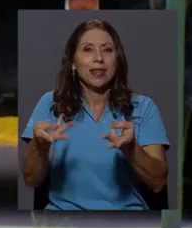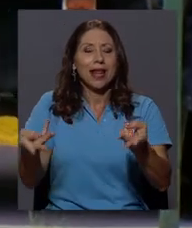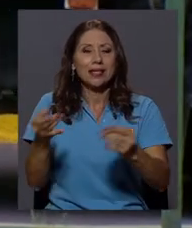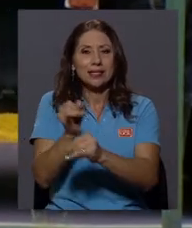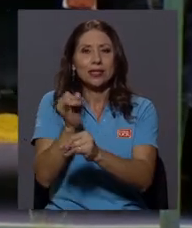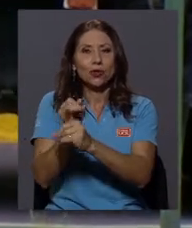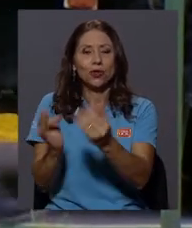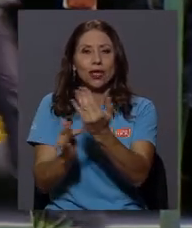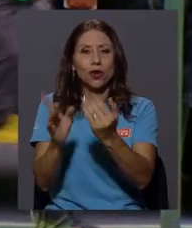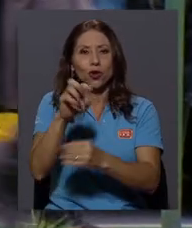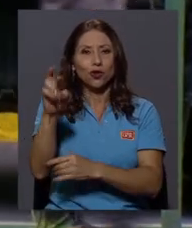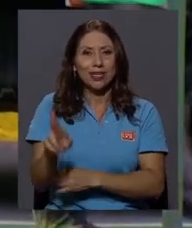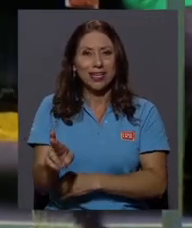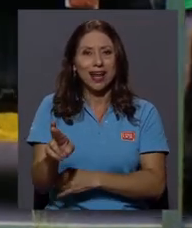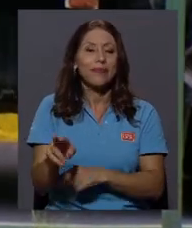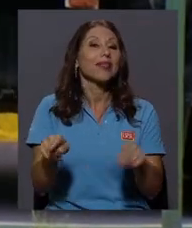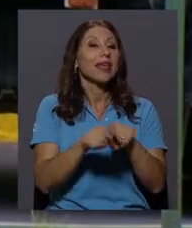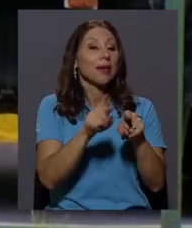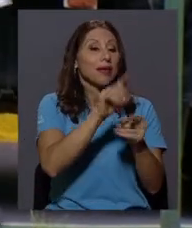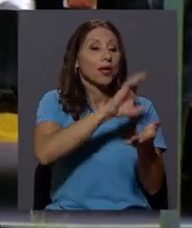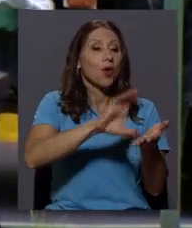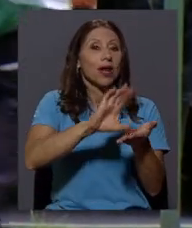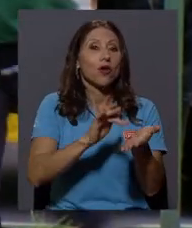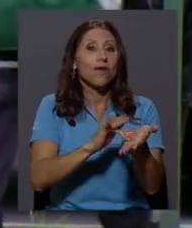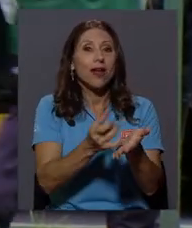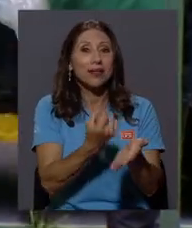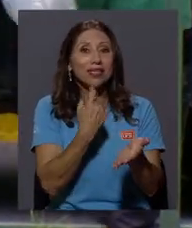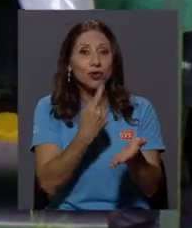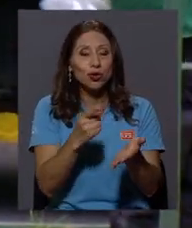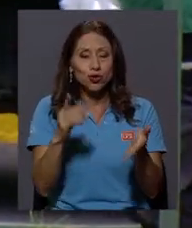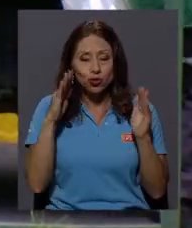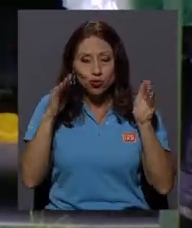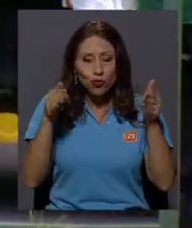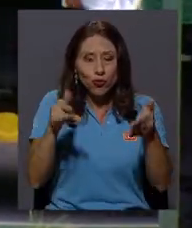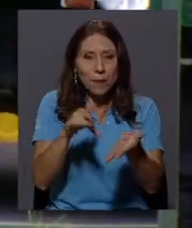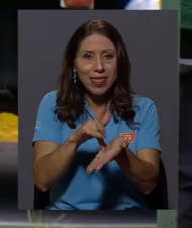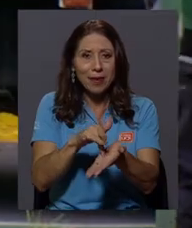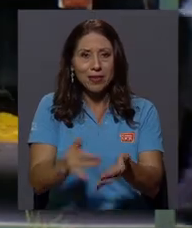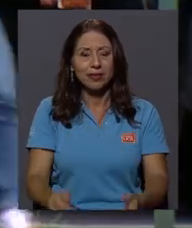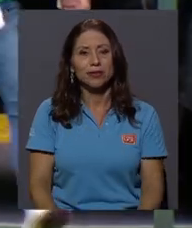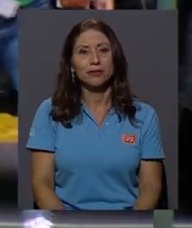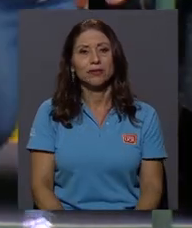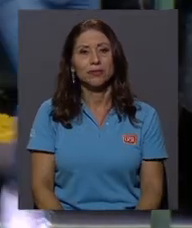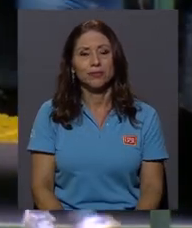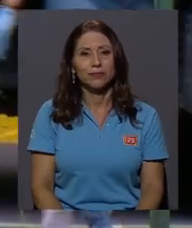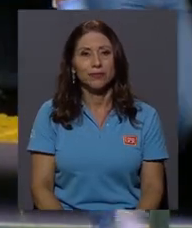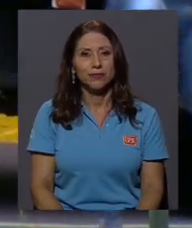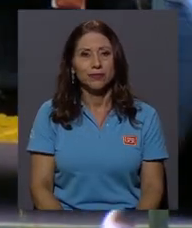Costa Rica y el Colegio de Farmacéuticos se encargó de la gestión de los medicamentos.